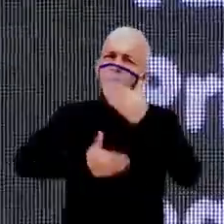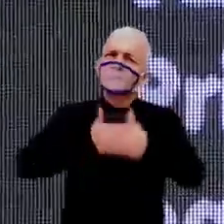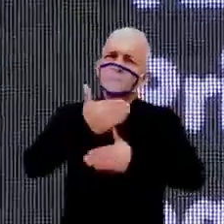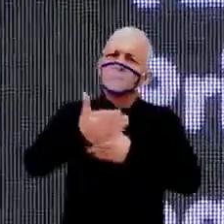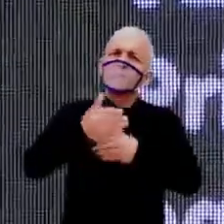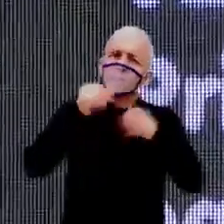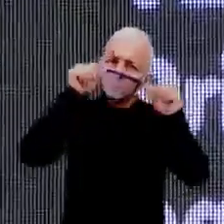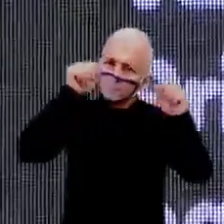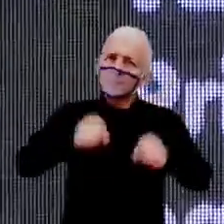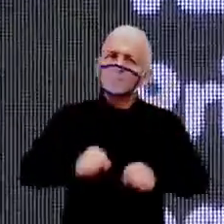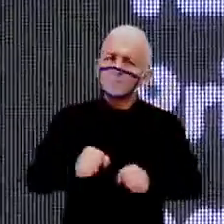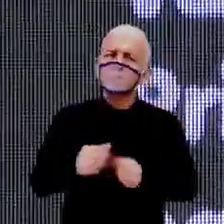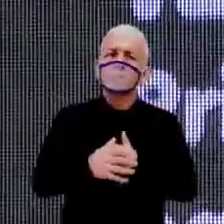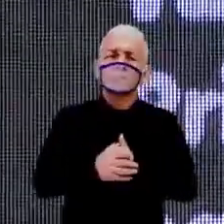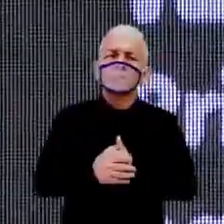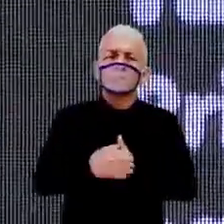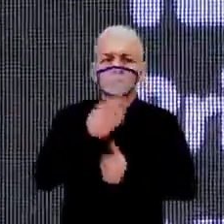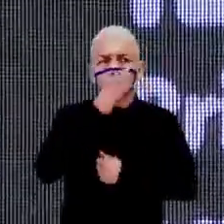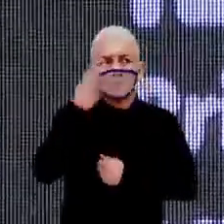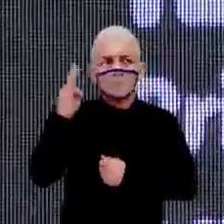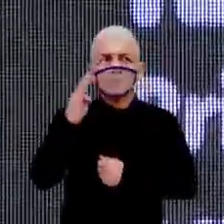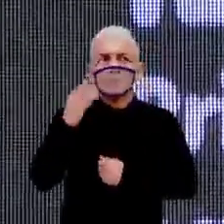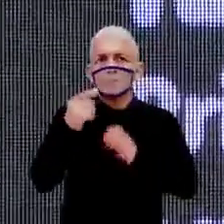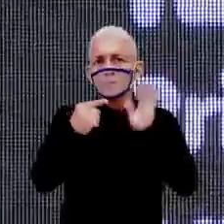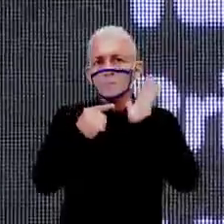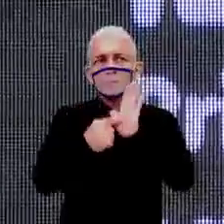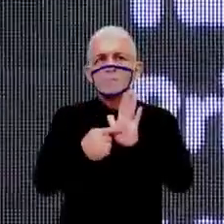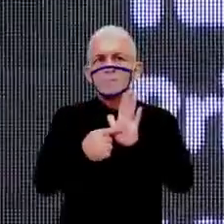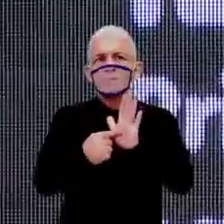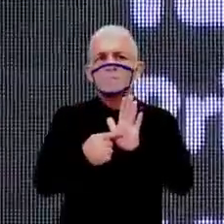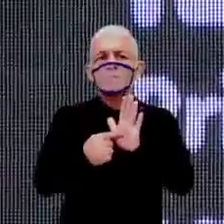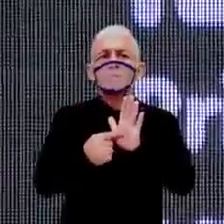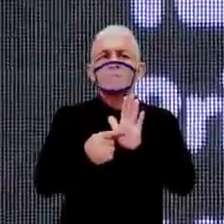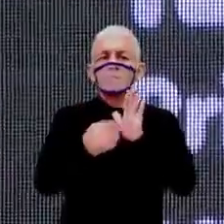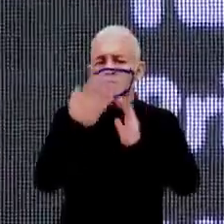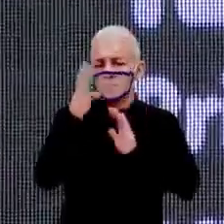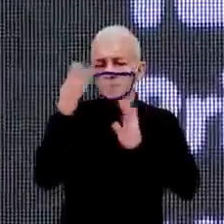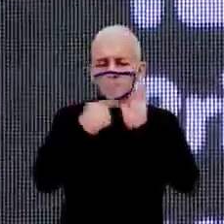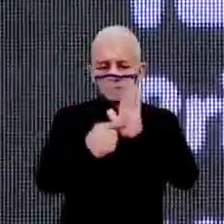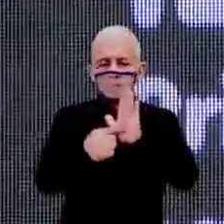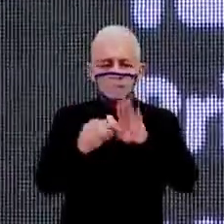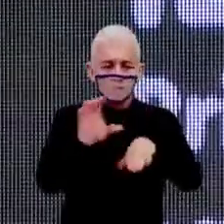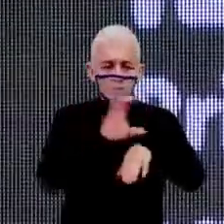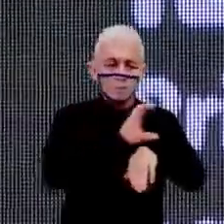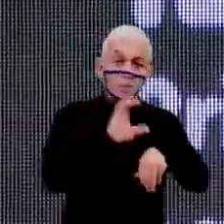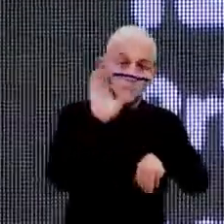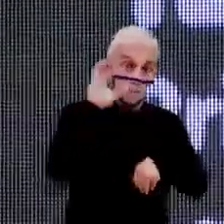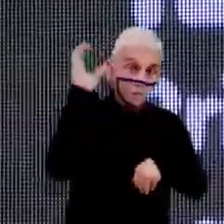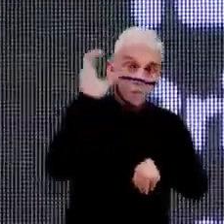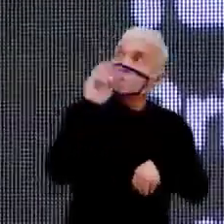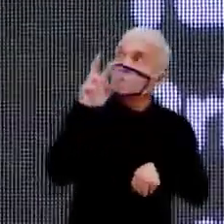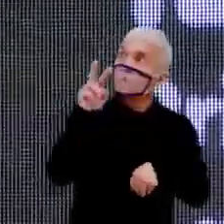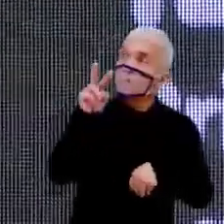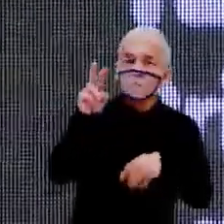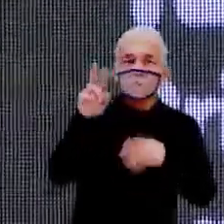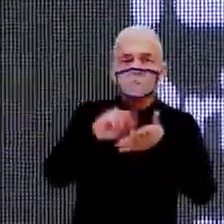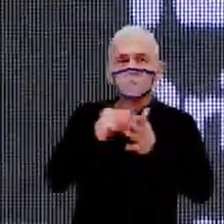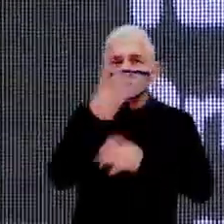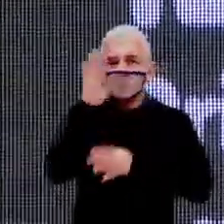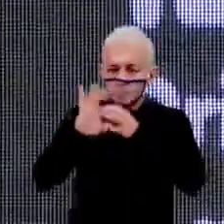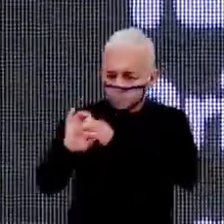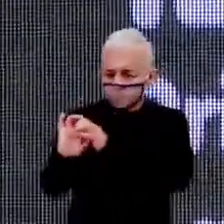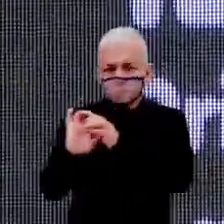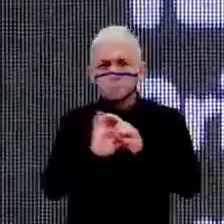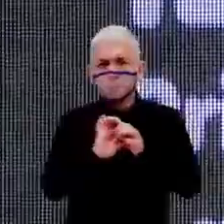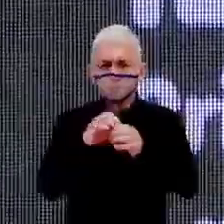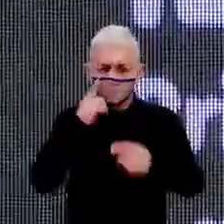tenemos la posibilidad de hacerlo. Y Barranquilla le está demostrando a Colombia y al mundo que cuando trabaja unida, que cuando